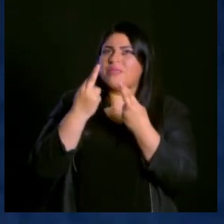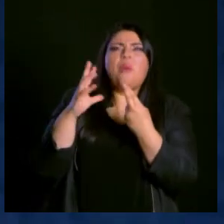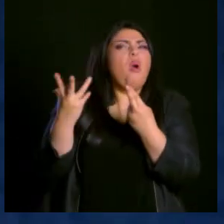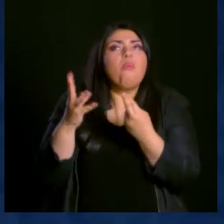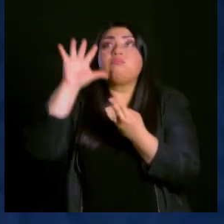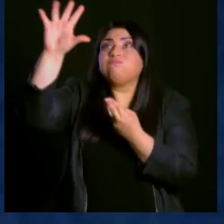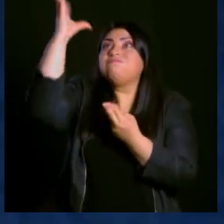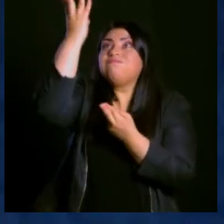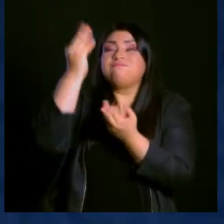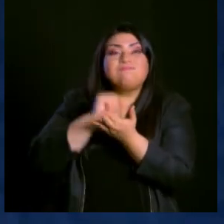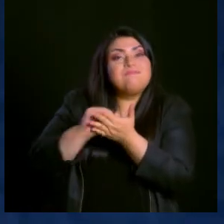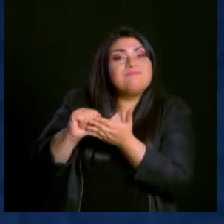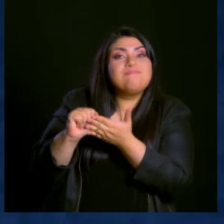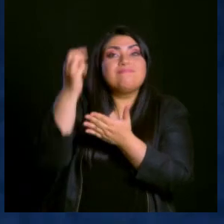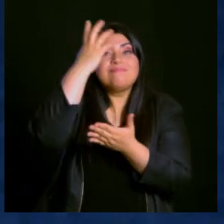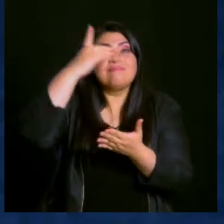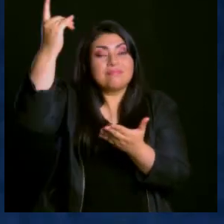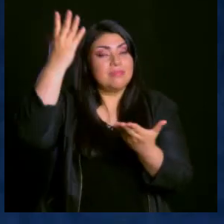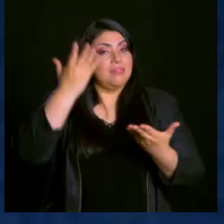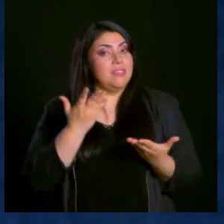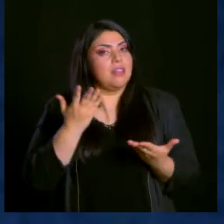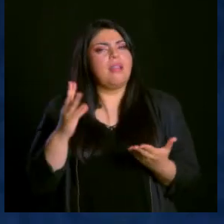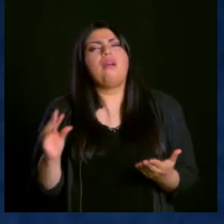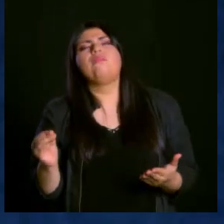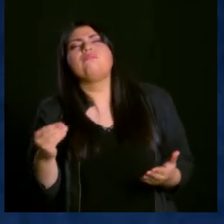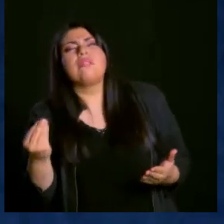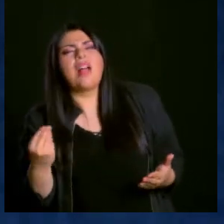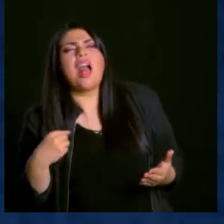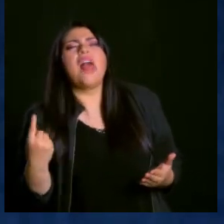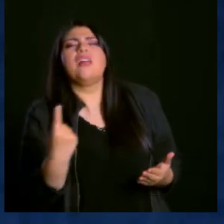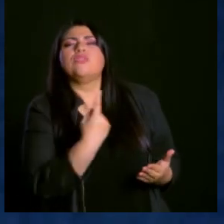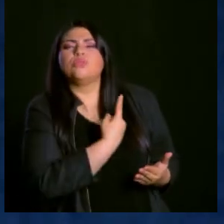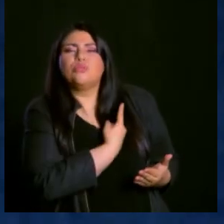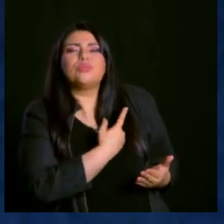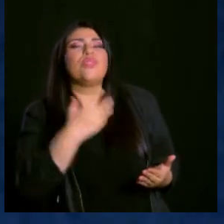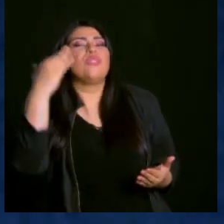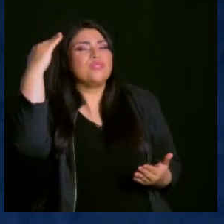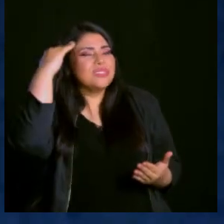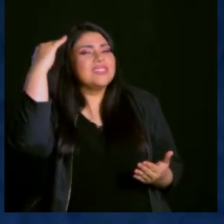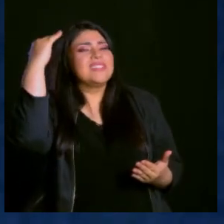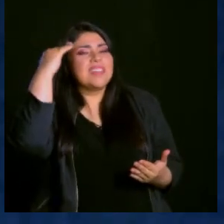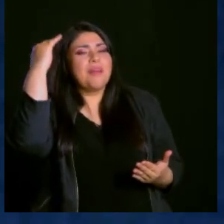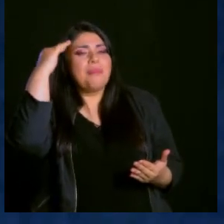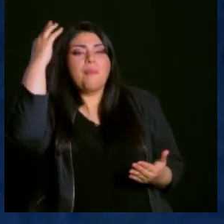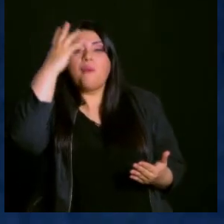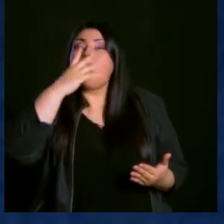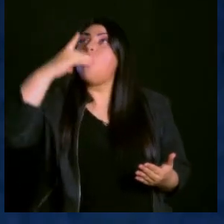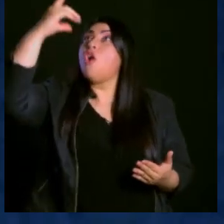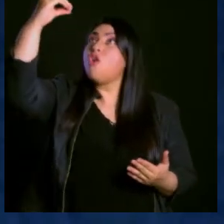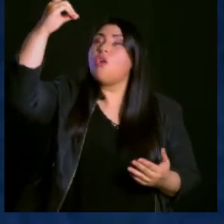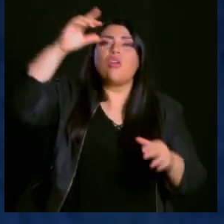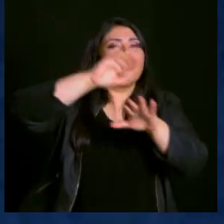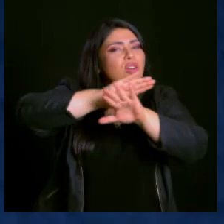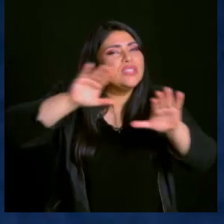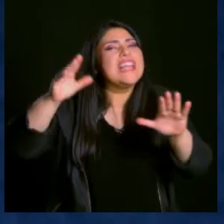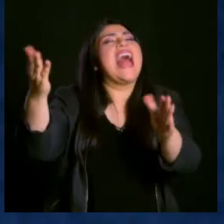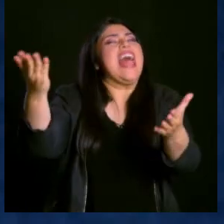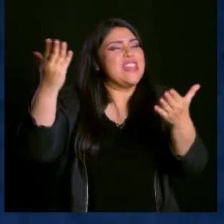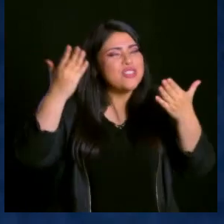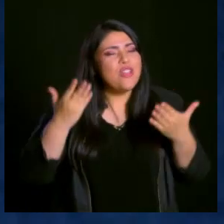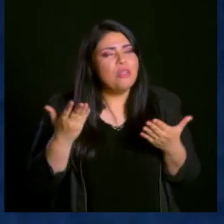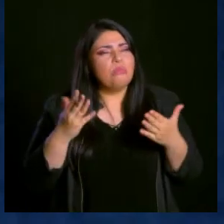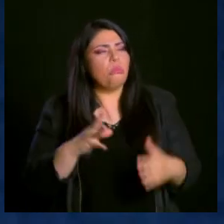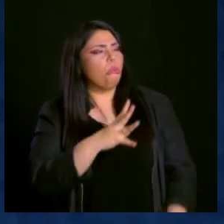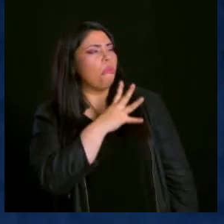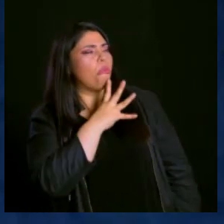espíritu que proviene de Dios para que sepamos lo que Dios nos ha concedido lo cual también hablamos no